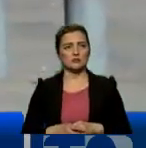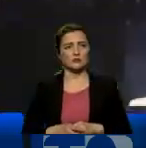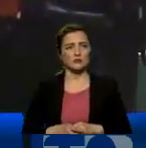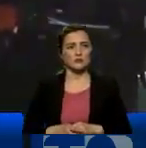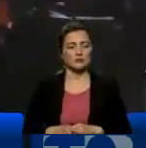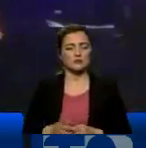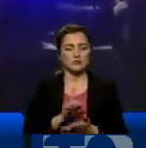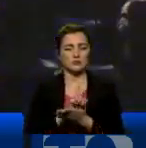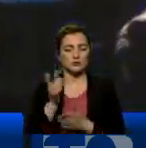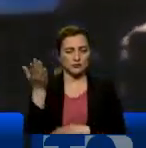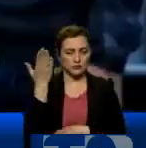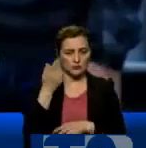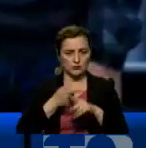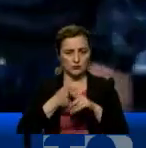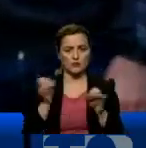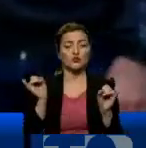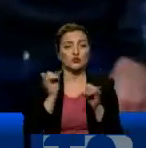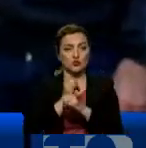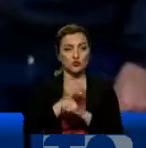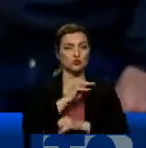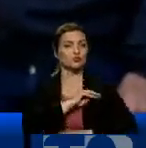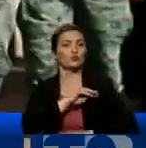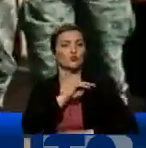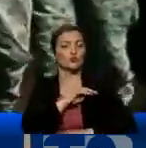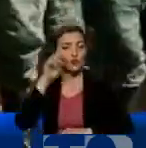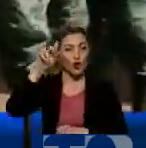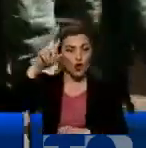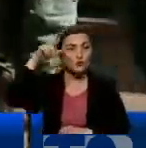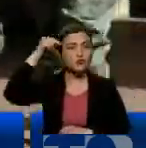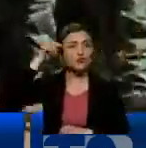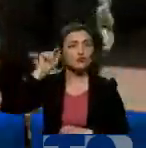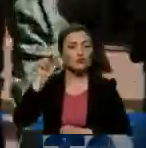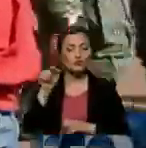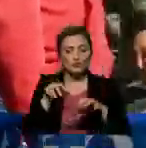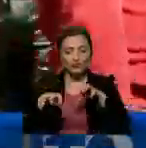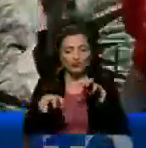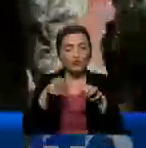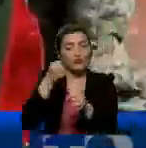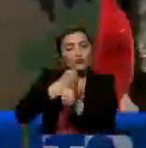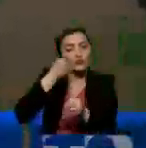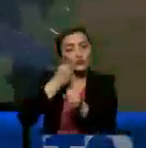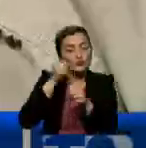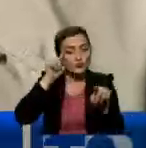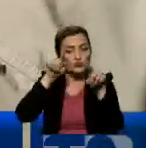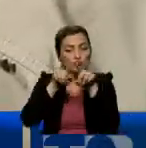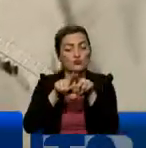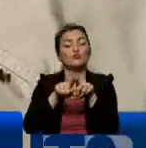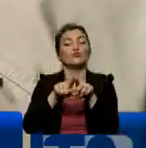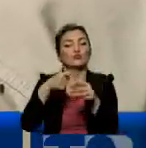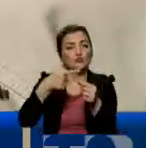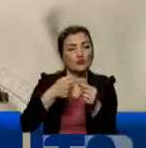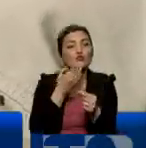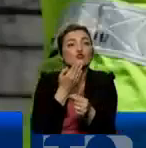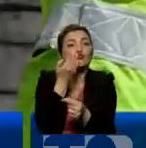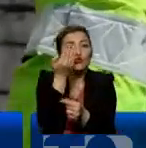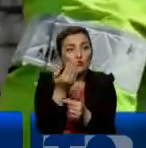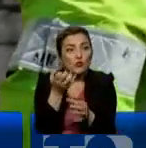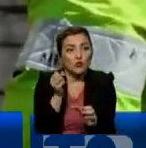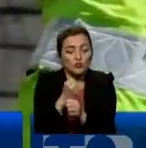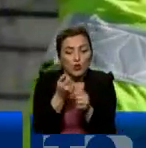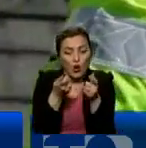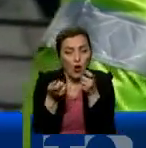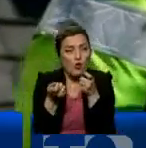Durante la semana pasada, varias entidades municipales y de gobierno coordinaron un trabajo conjunto en la capital para